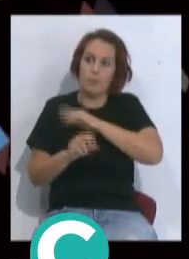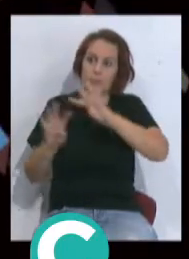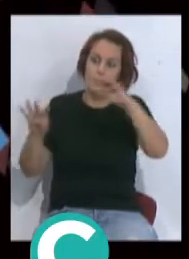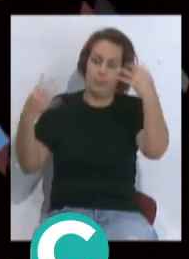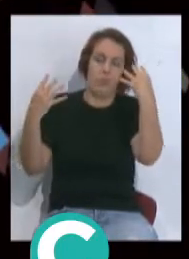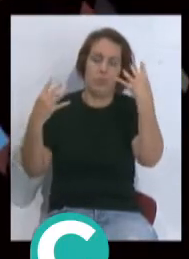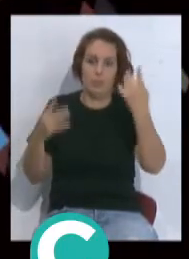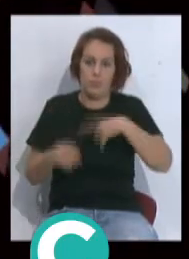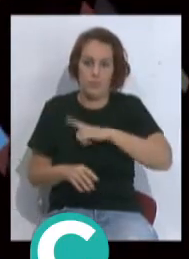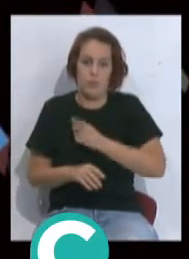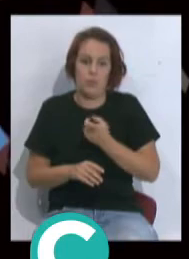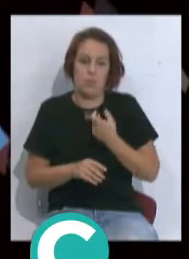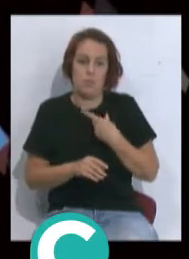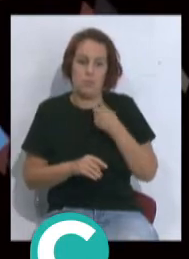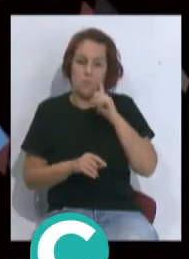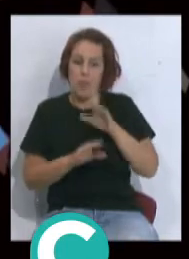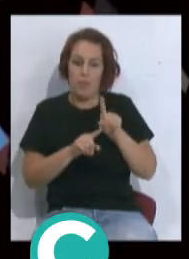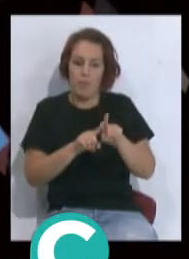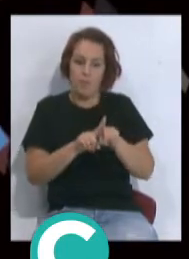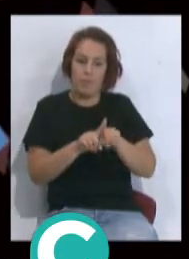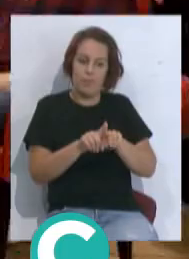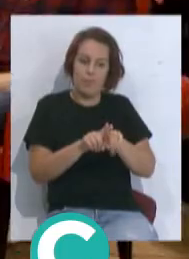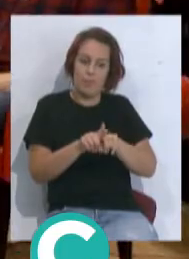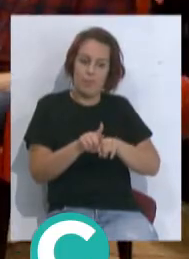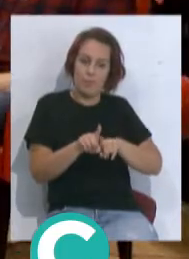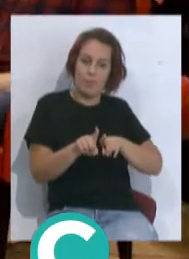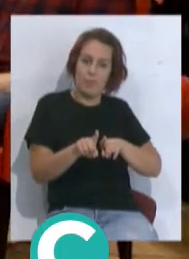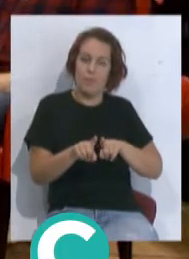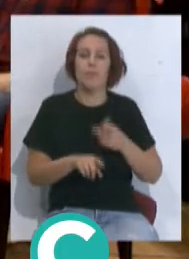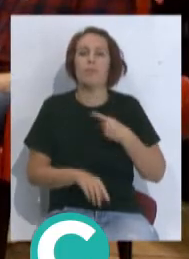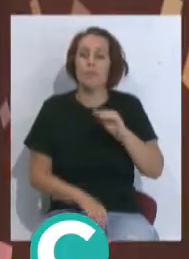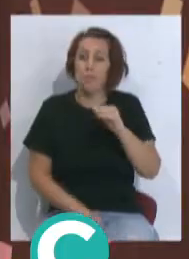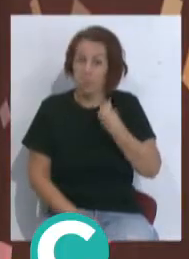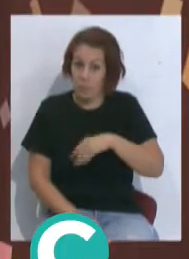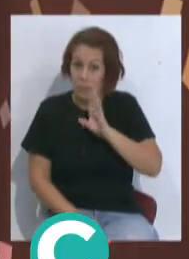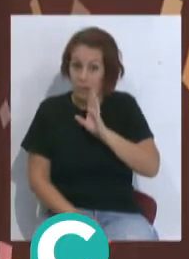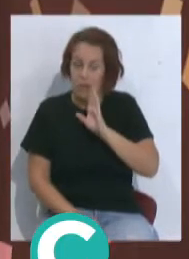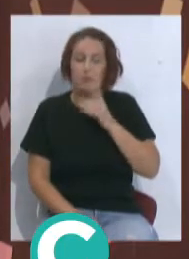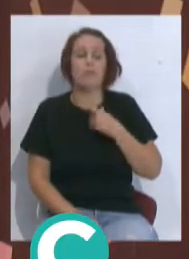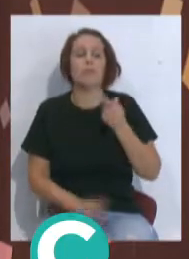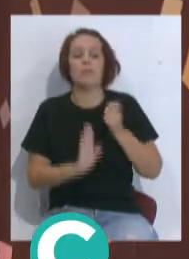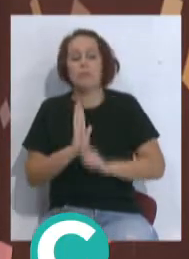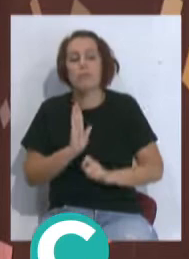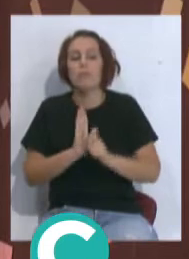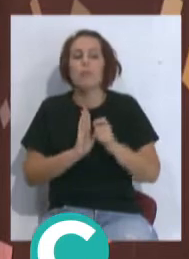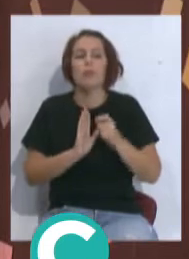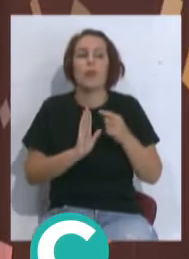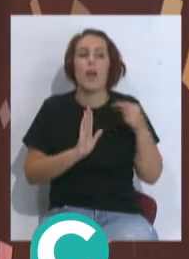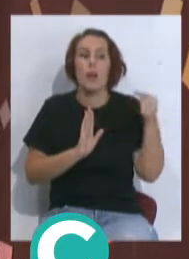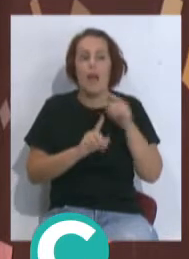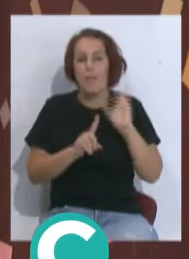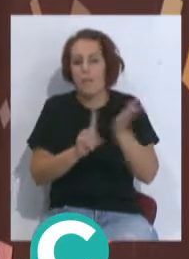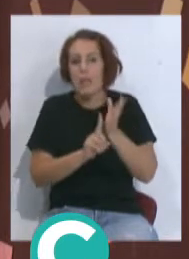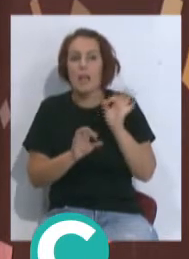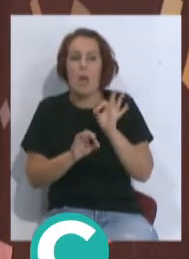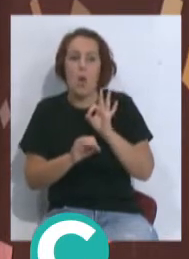pues como que nos estamos quedando atrás, pienso. Os pregunto sobre eso, ¿en qué medida puede perjudicar, beneficiar o nos deja